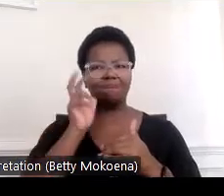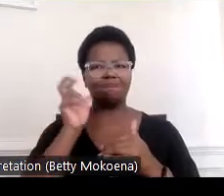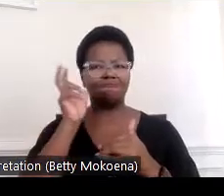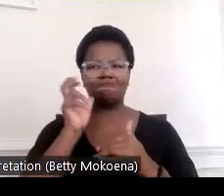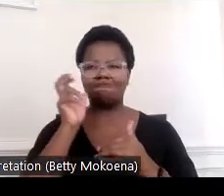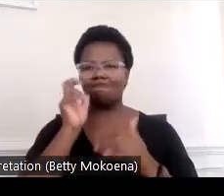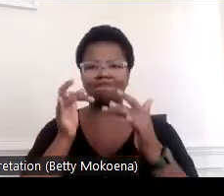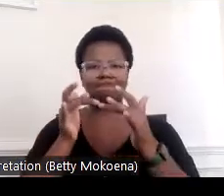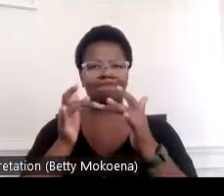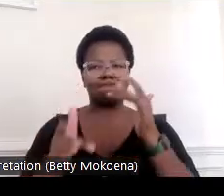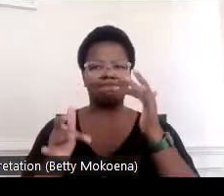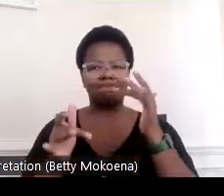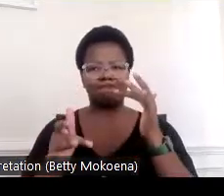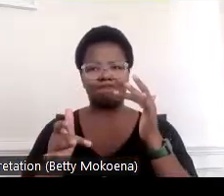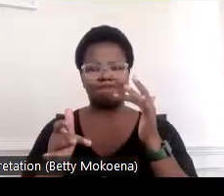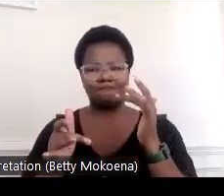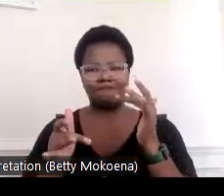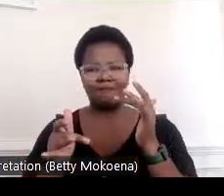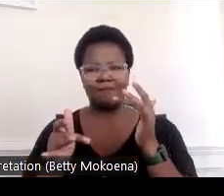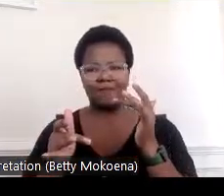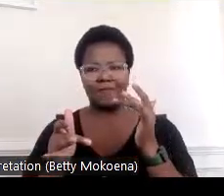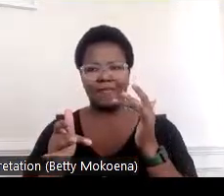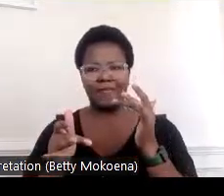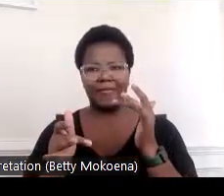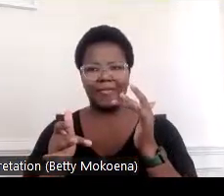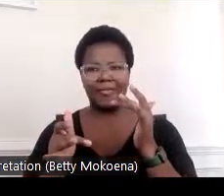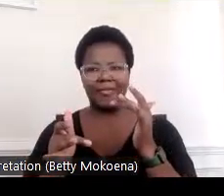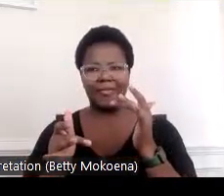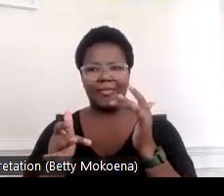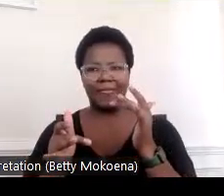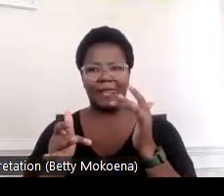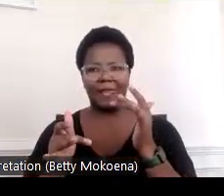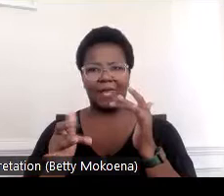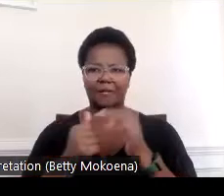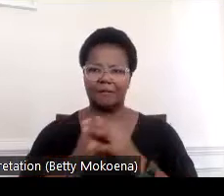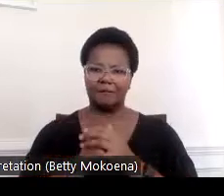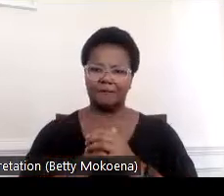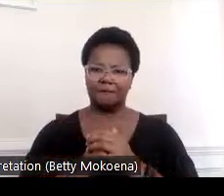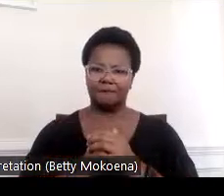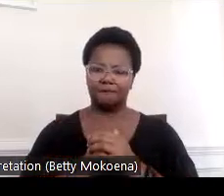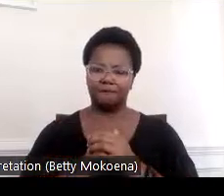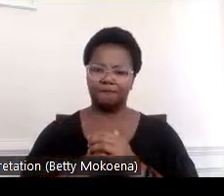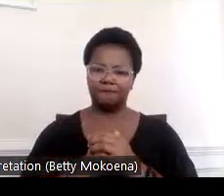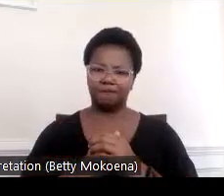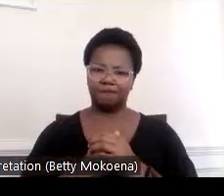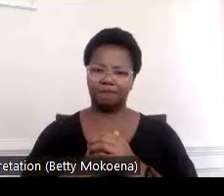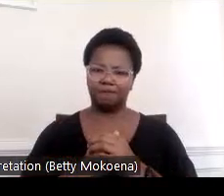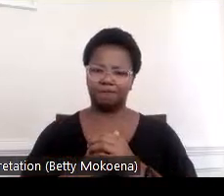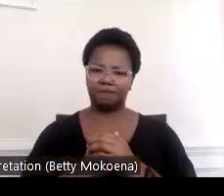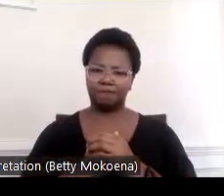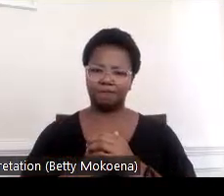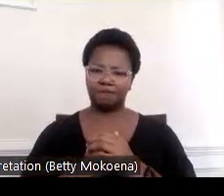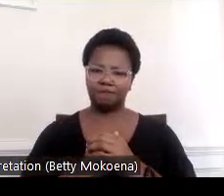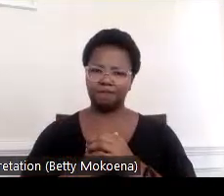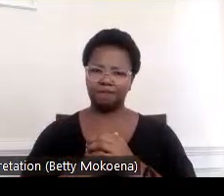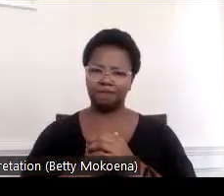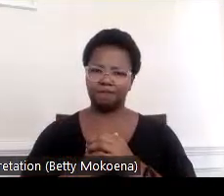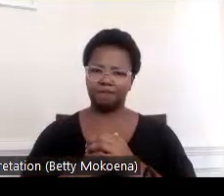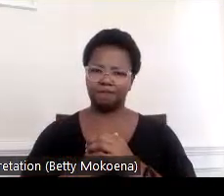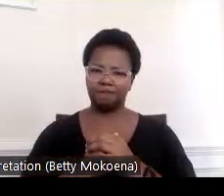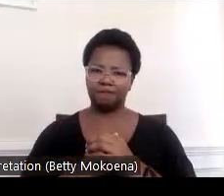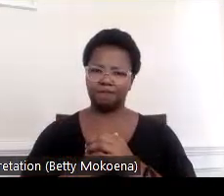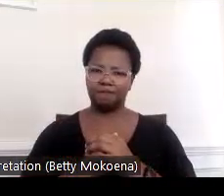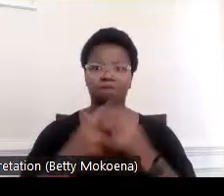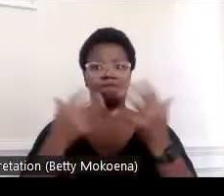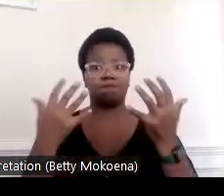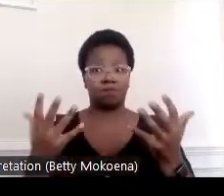un momentito en cuanto tratamos aquí de lidar con el audio que se nos pasó un poquito se nos fue un poquito un segundito